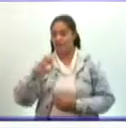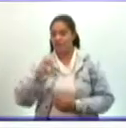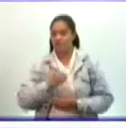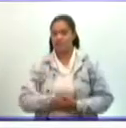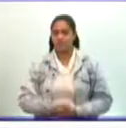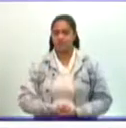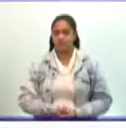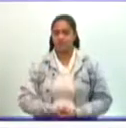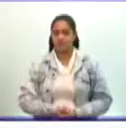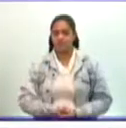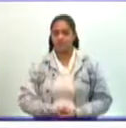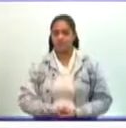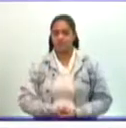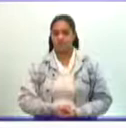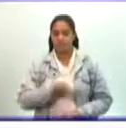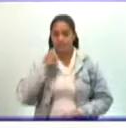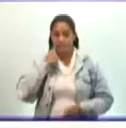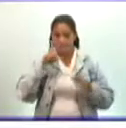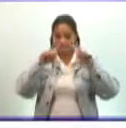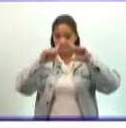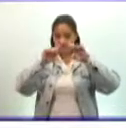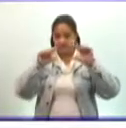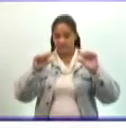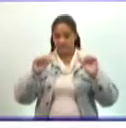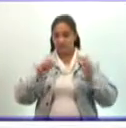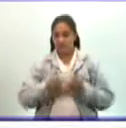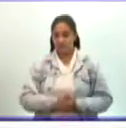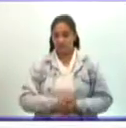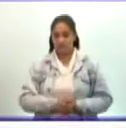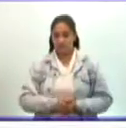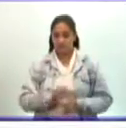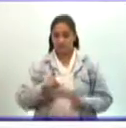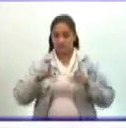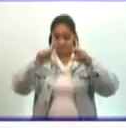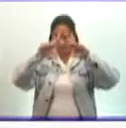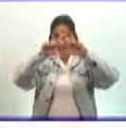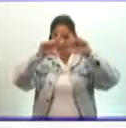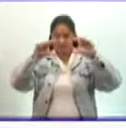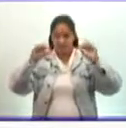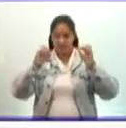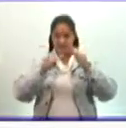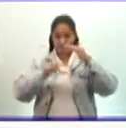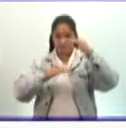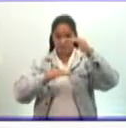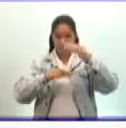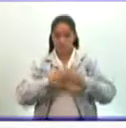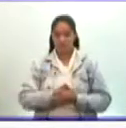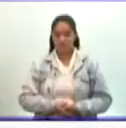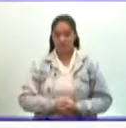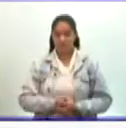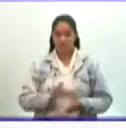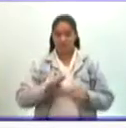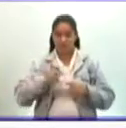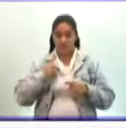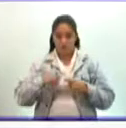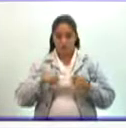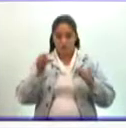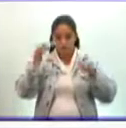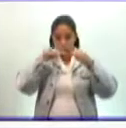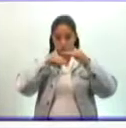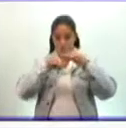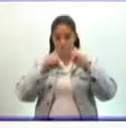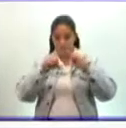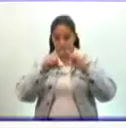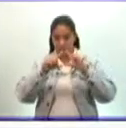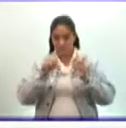el triángulo. Ese triángulo mayor que tiene en el interior otro triángulo, pero que